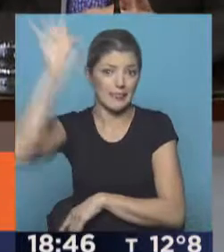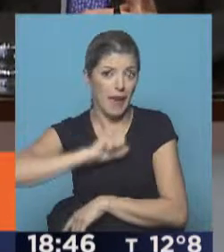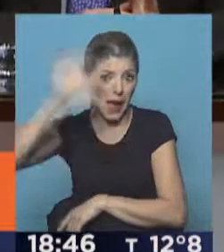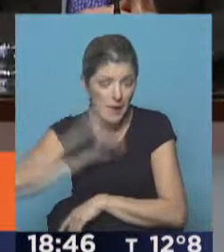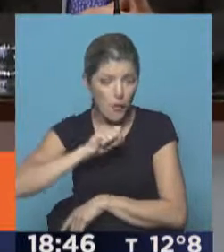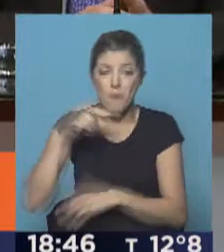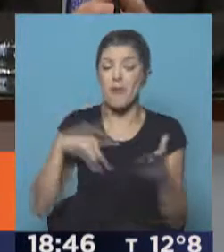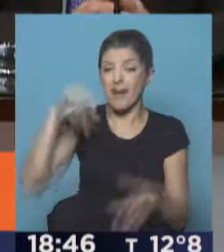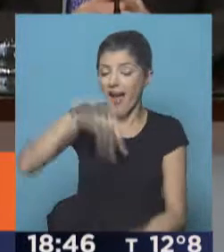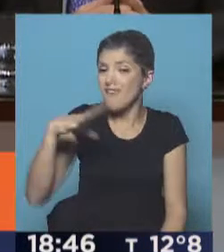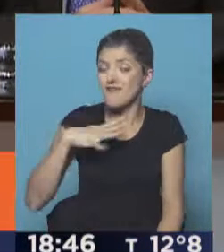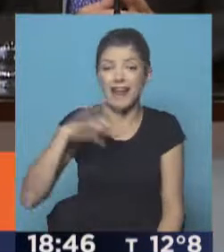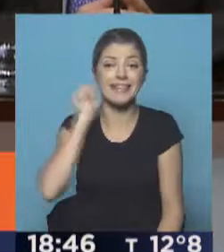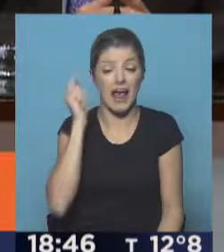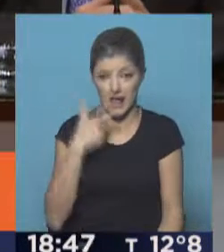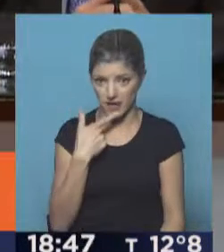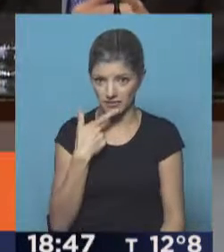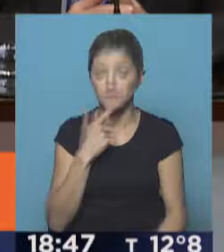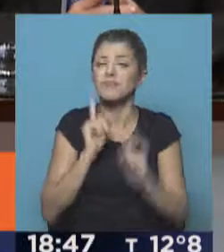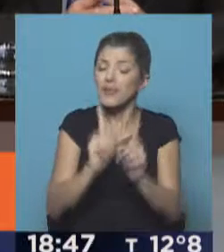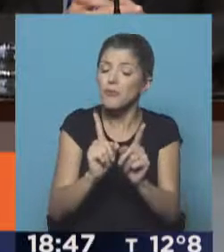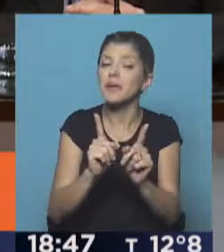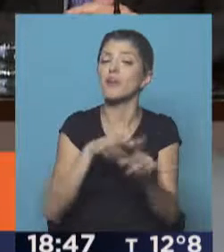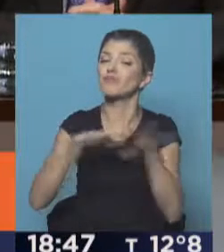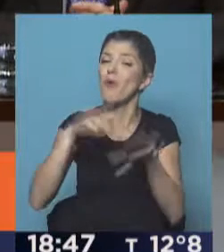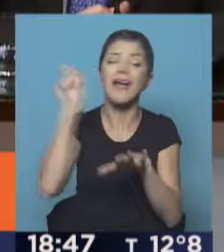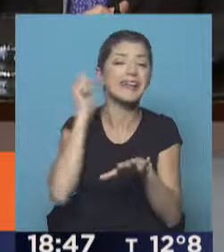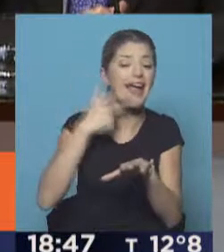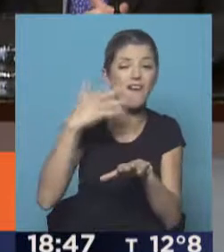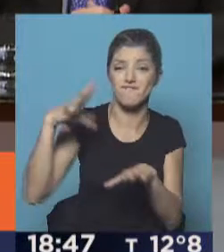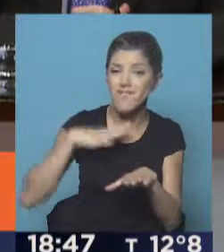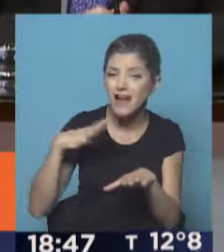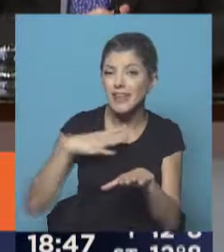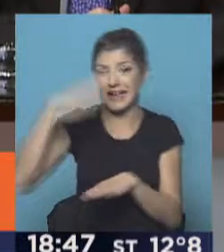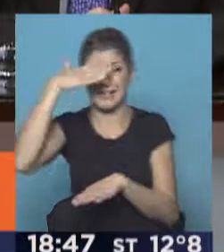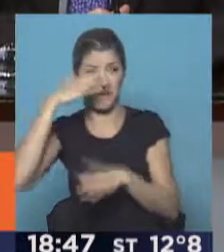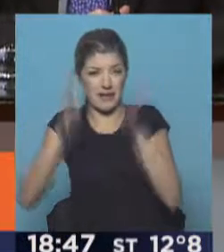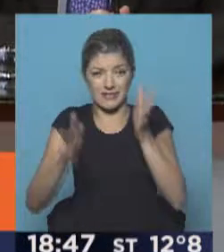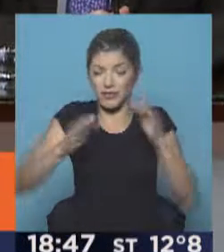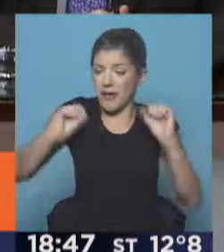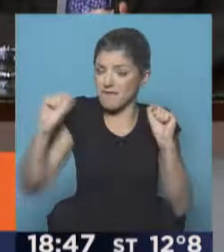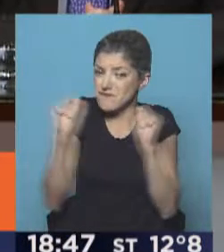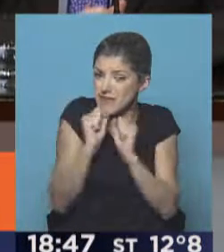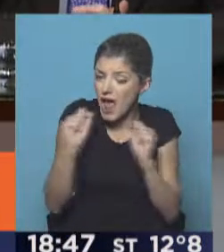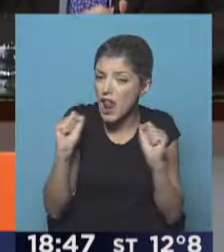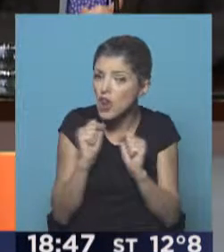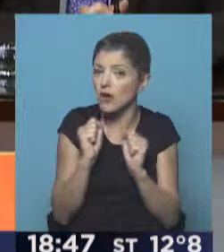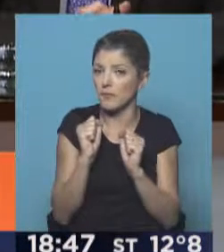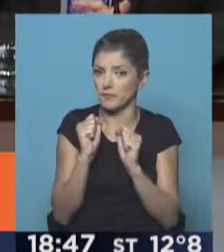gas. Y ese faltante de gas, que en invierno lo suplimos en